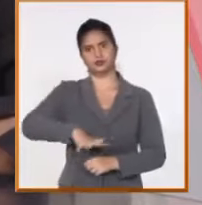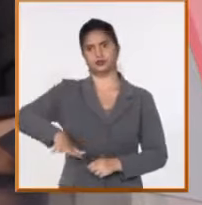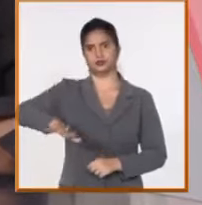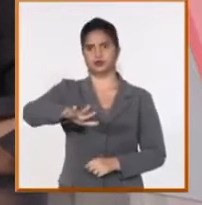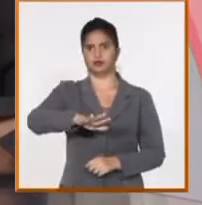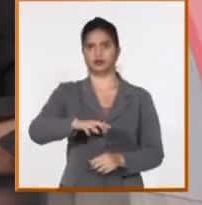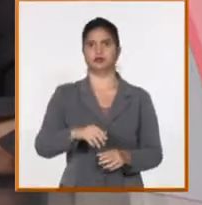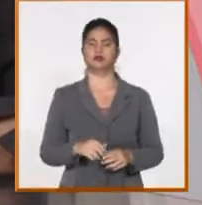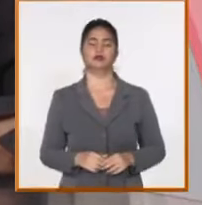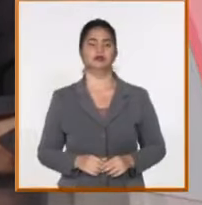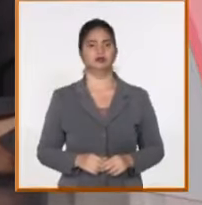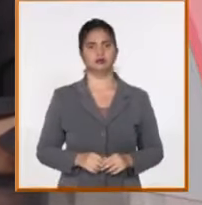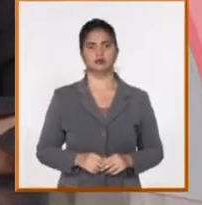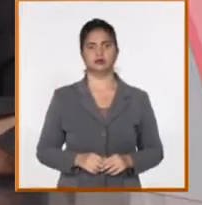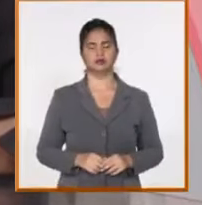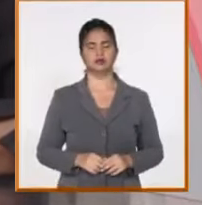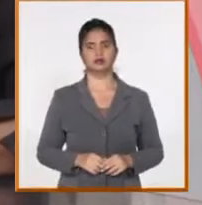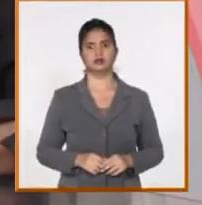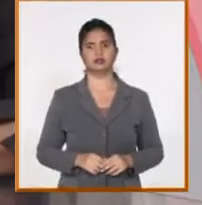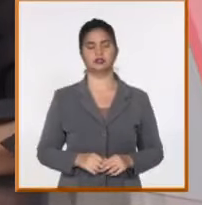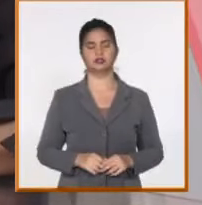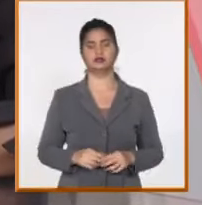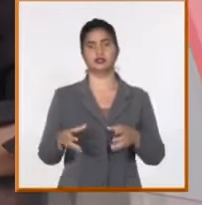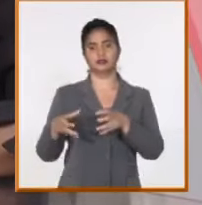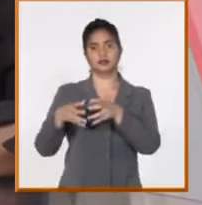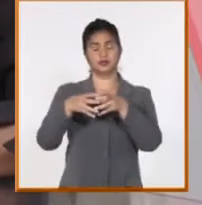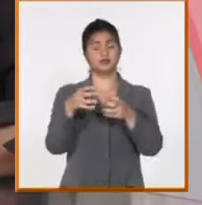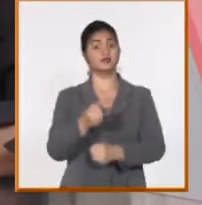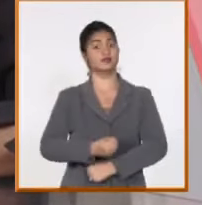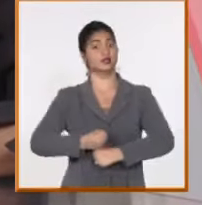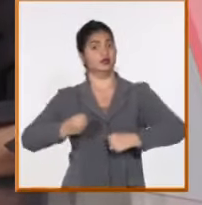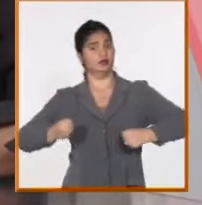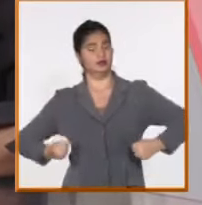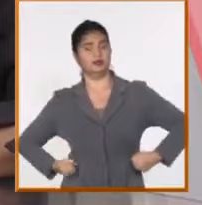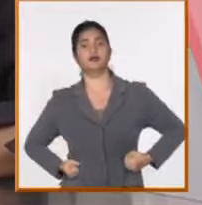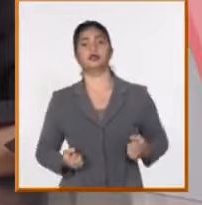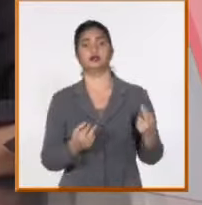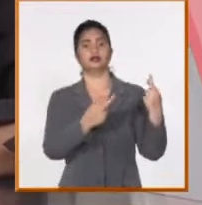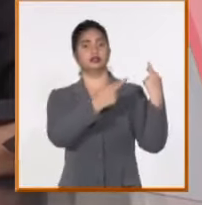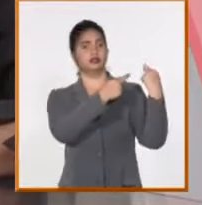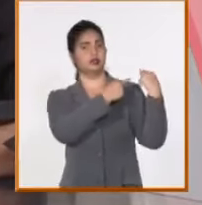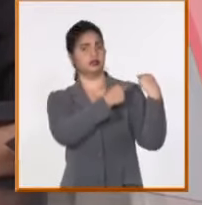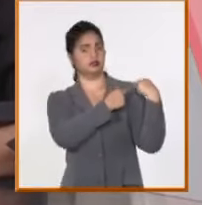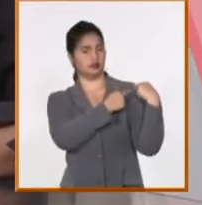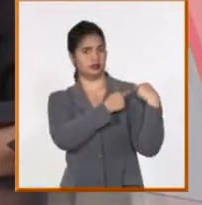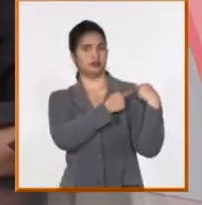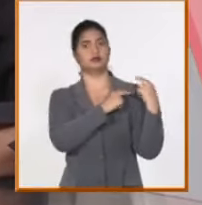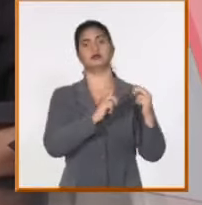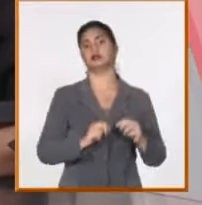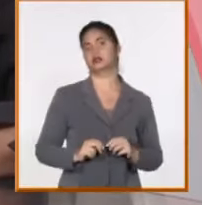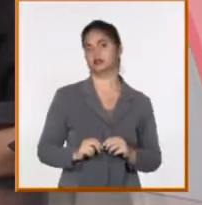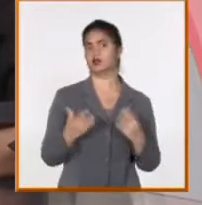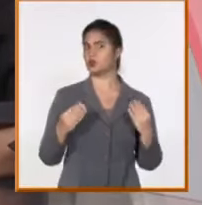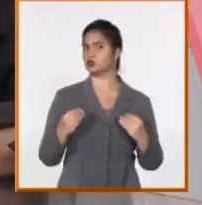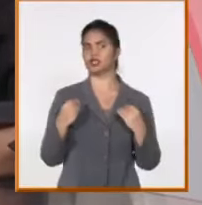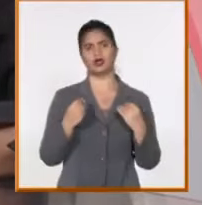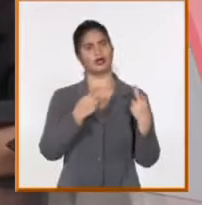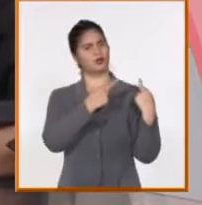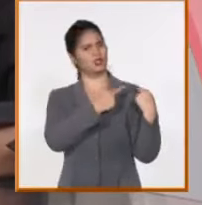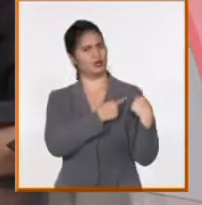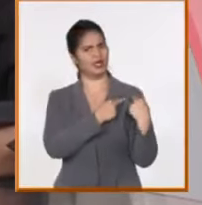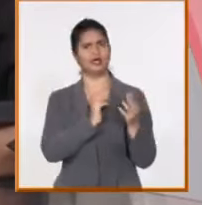trabajadores son colectivos muy comprometido muy consagrado que realmente en todas las tareas que le damos dan